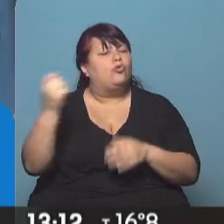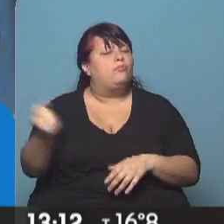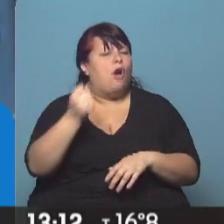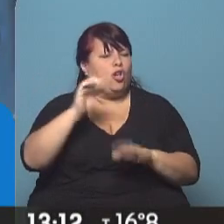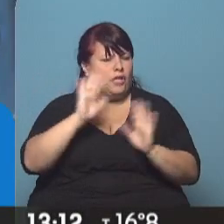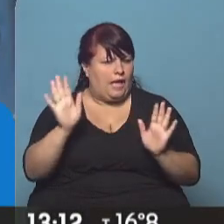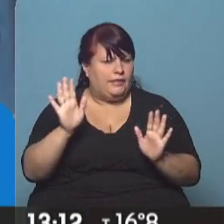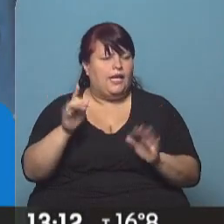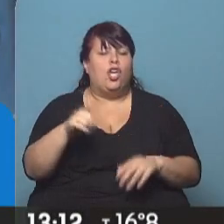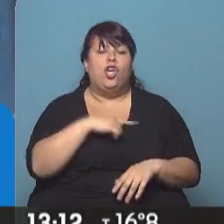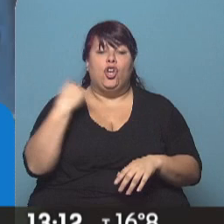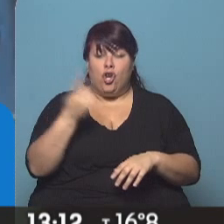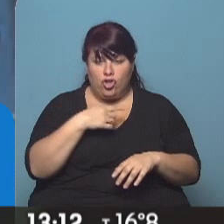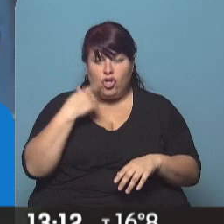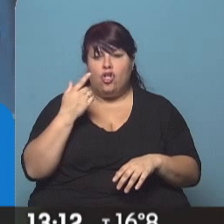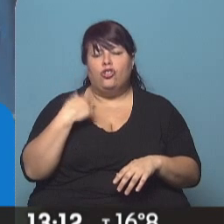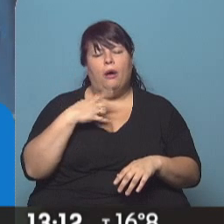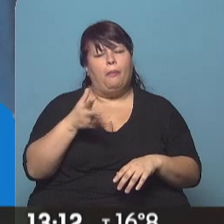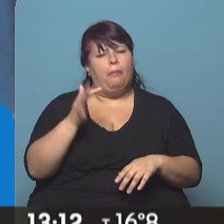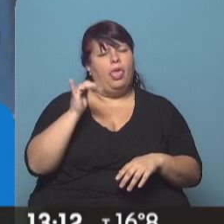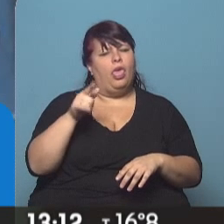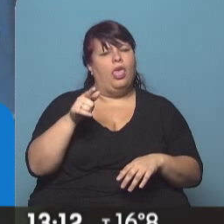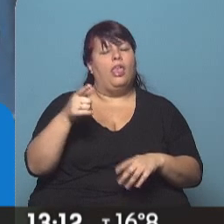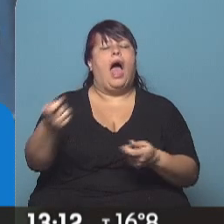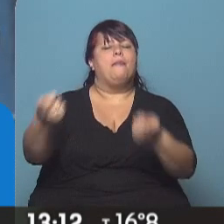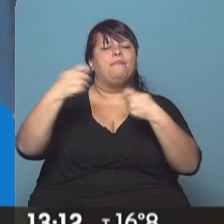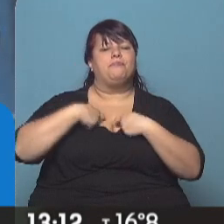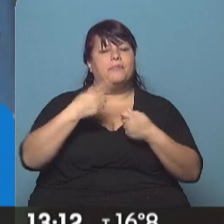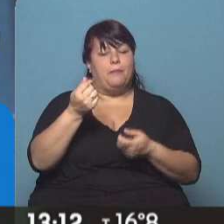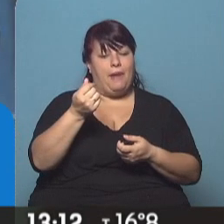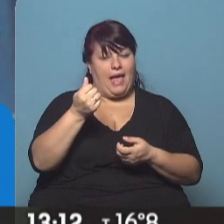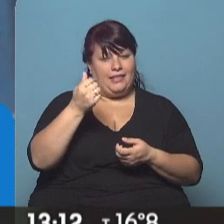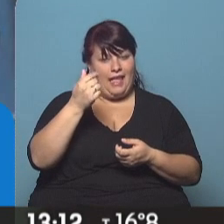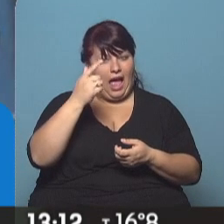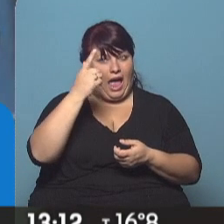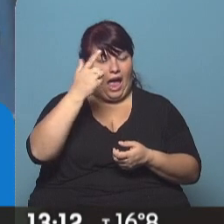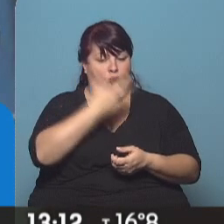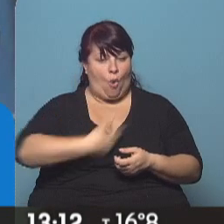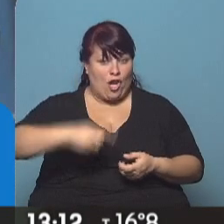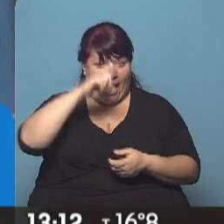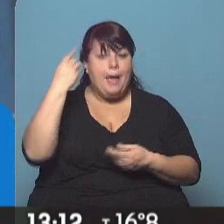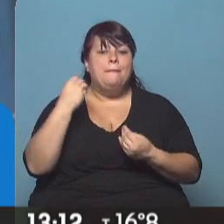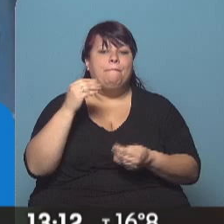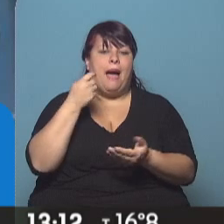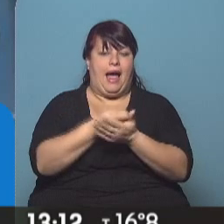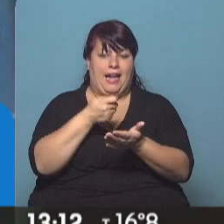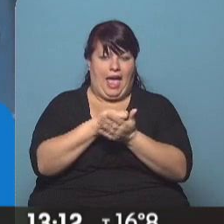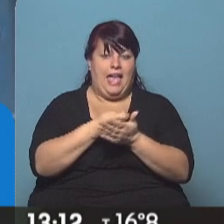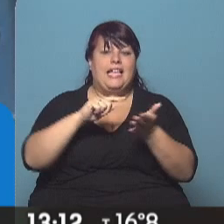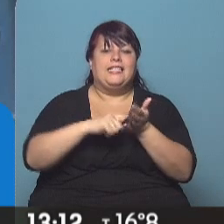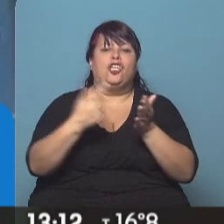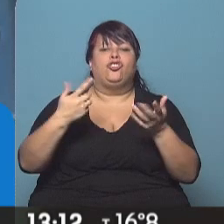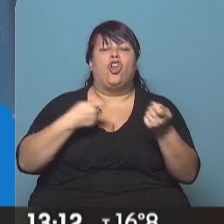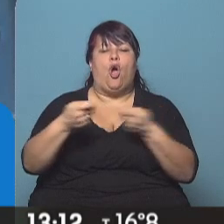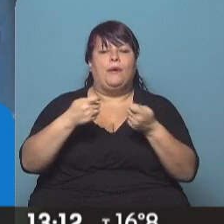no nosotros habíamos percibido unos fondos de nación para llevar adelante el centro comercial